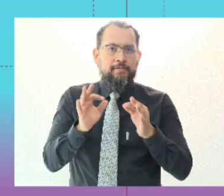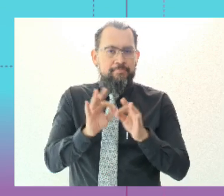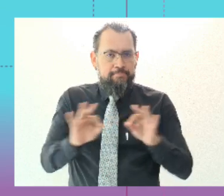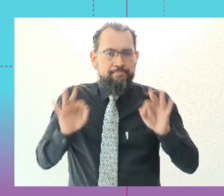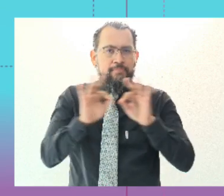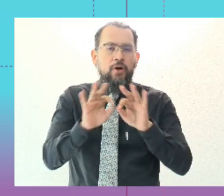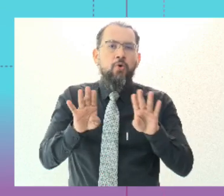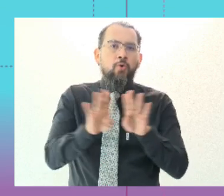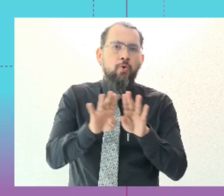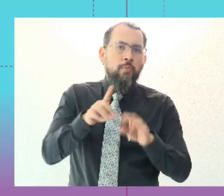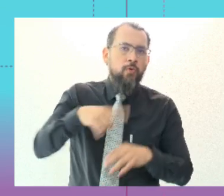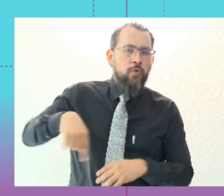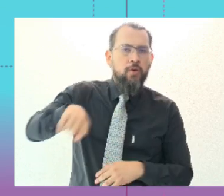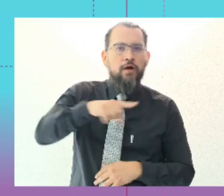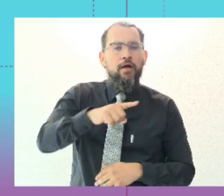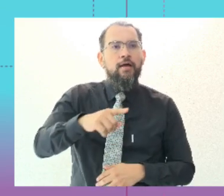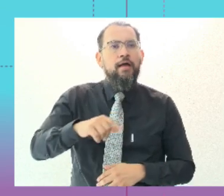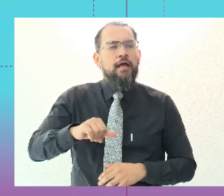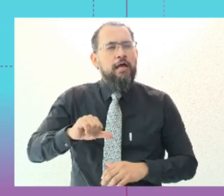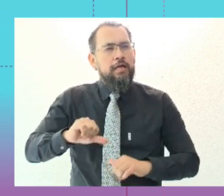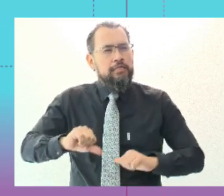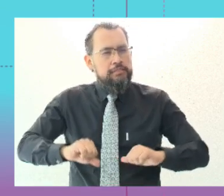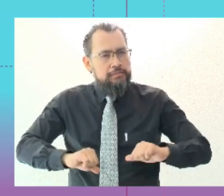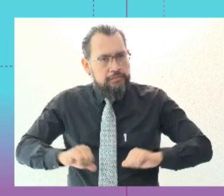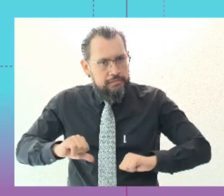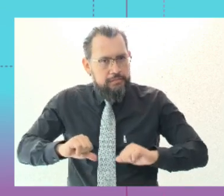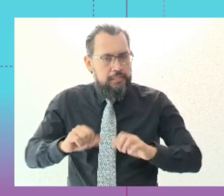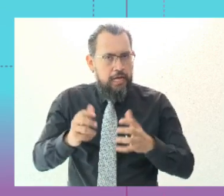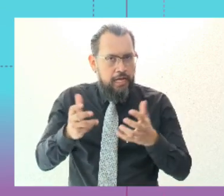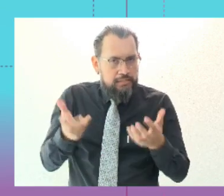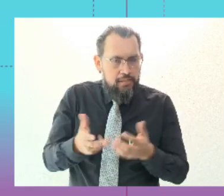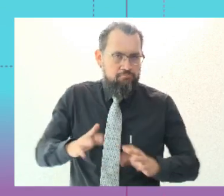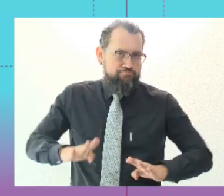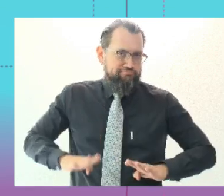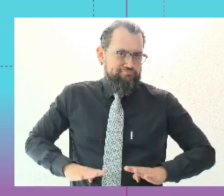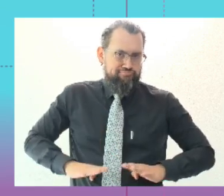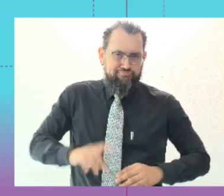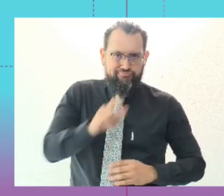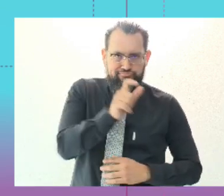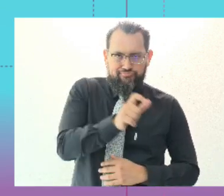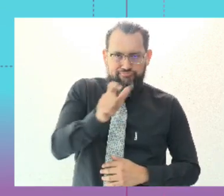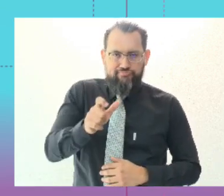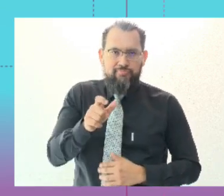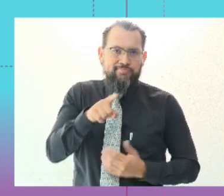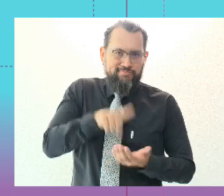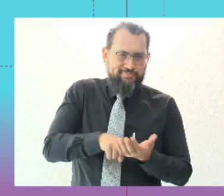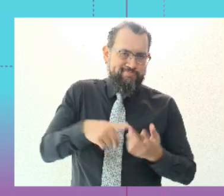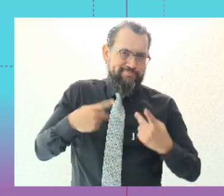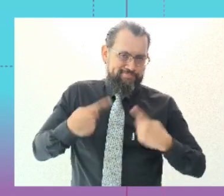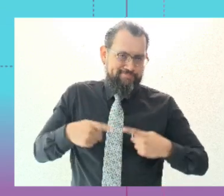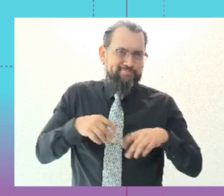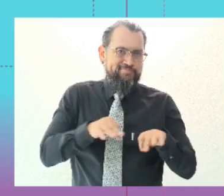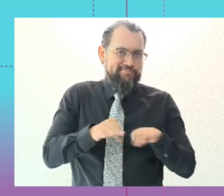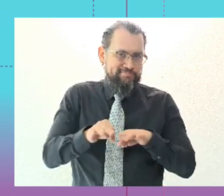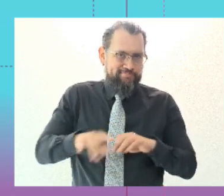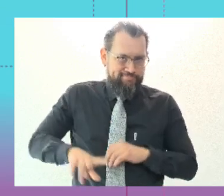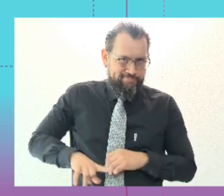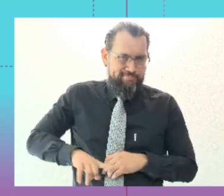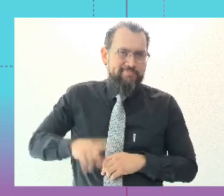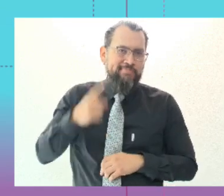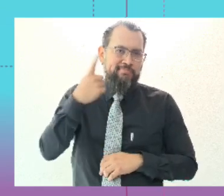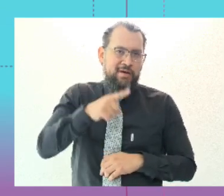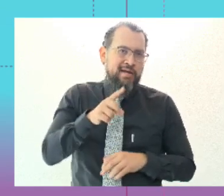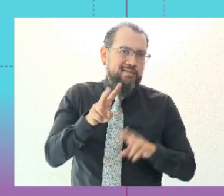de concientizar la actividad, pero más que la actividad, la actitud que tenemos como personas servidoras públicas hacia